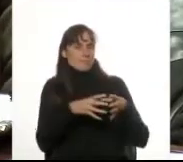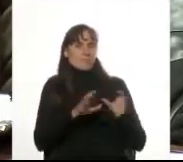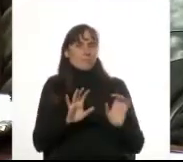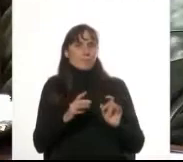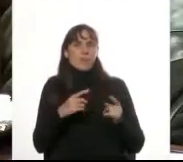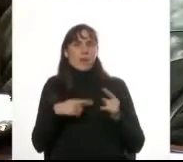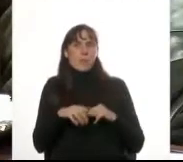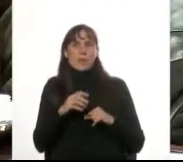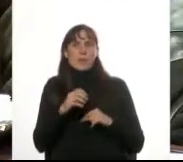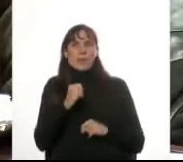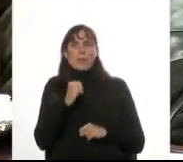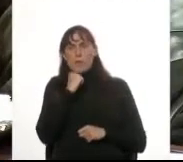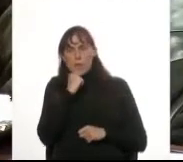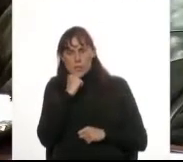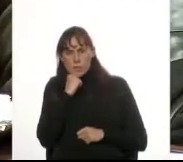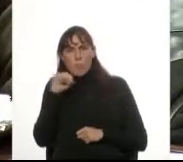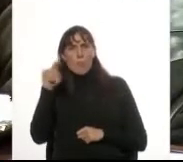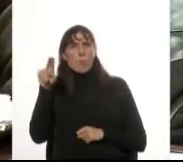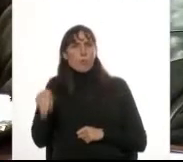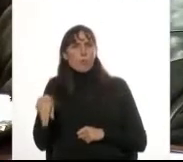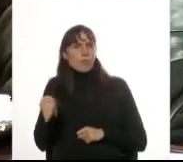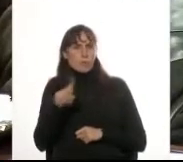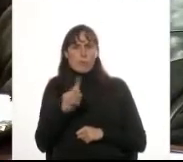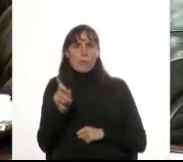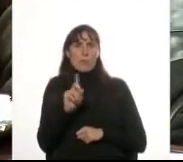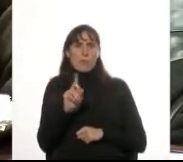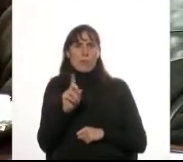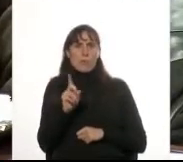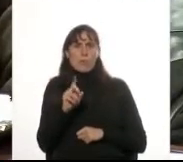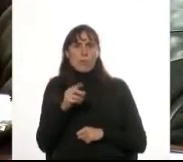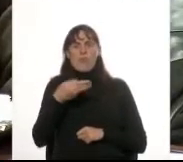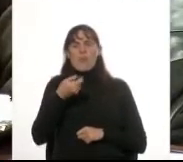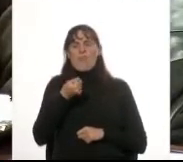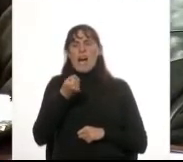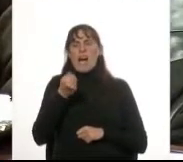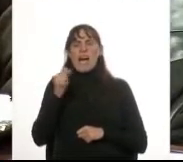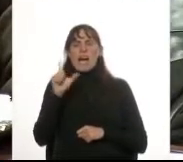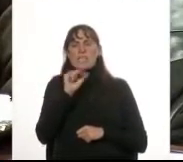pero el vallismo no debe morir, sería una tragedia para el país.